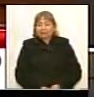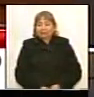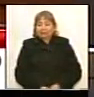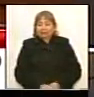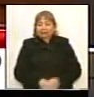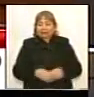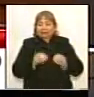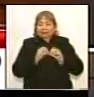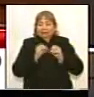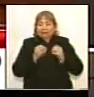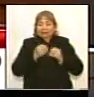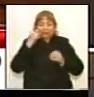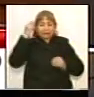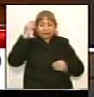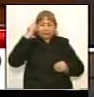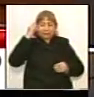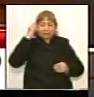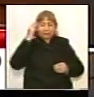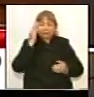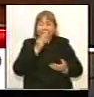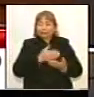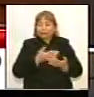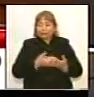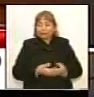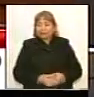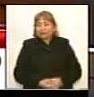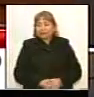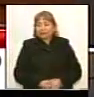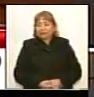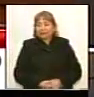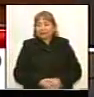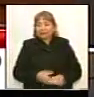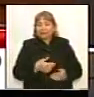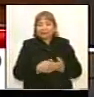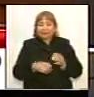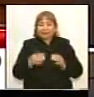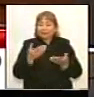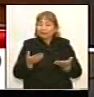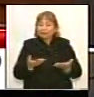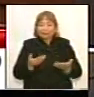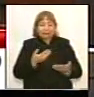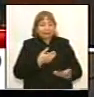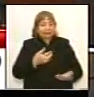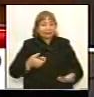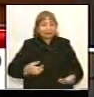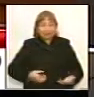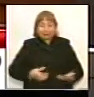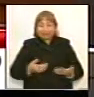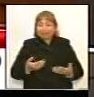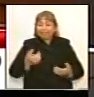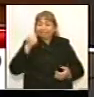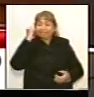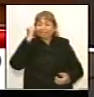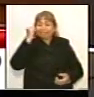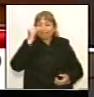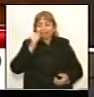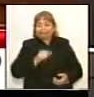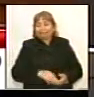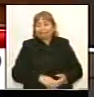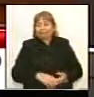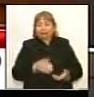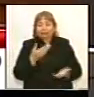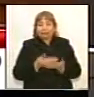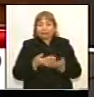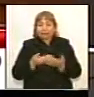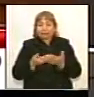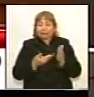organizaciones políticas en el Código Penal, lo que va a pasar, señor presidente, la defensa va a